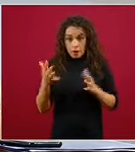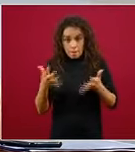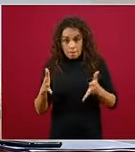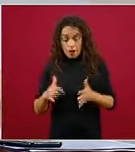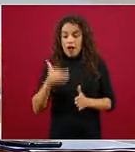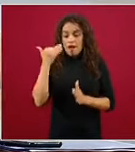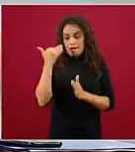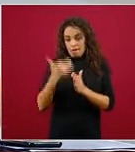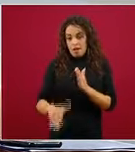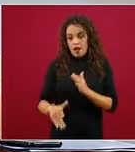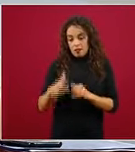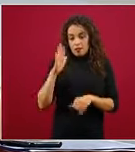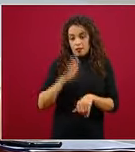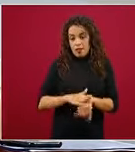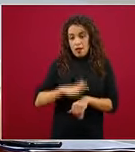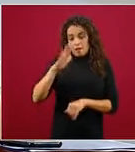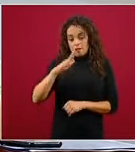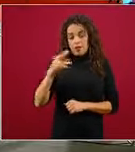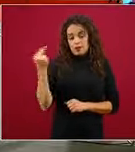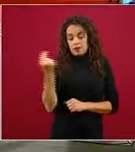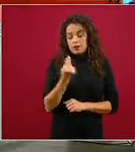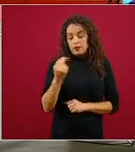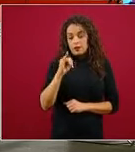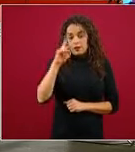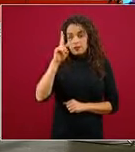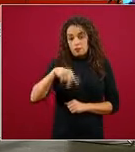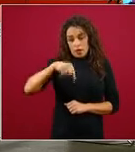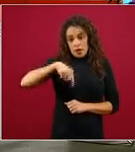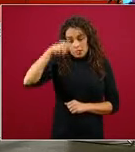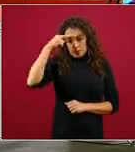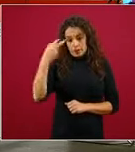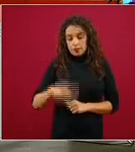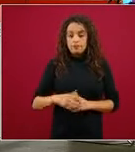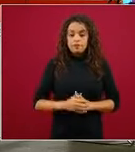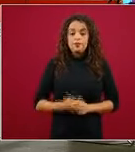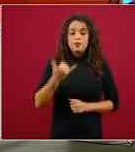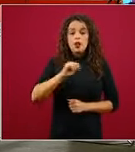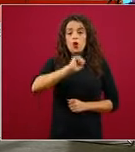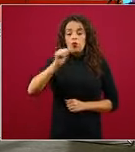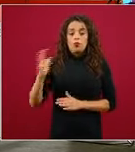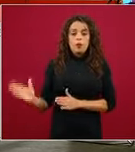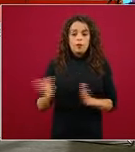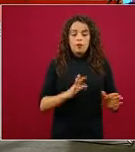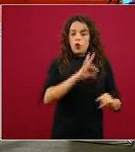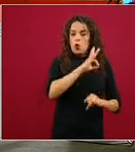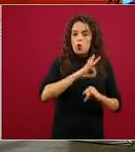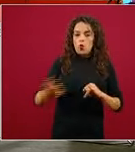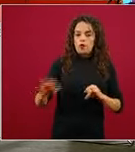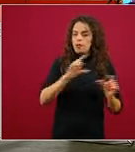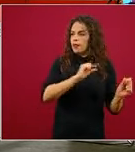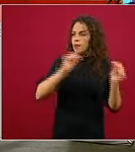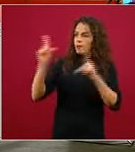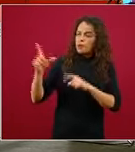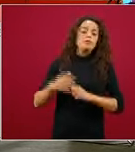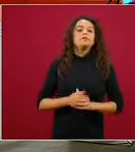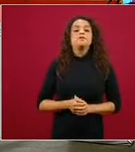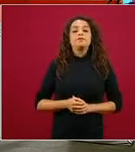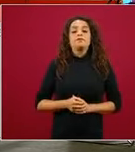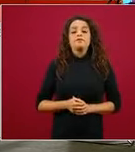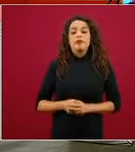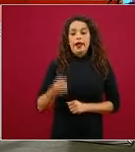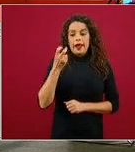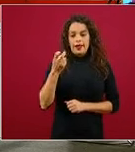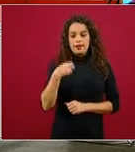sí necesitaríamos aumentarlo. Bien, la siguiente y última, por favor. ¿Qué podemos concluir de este